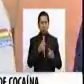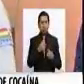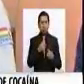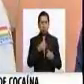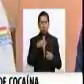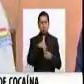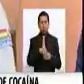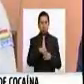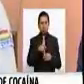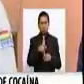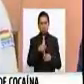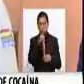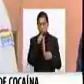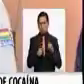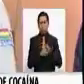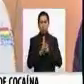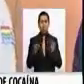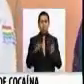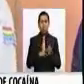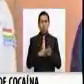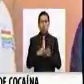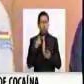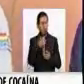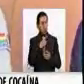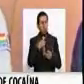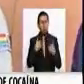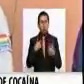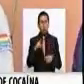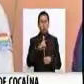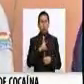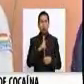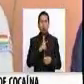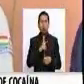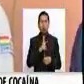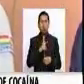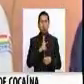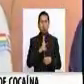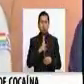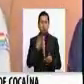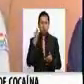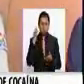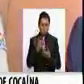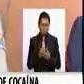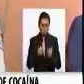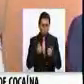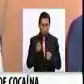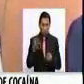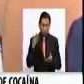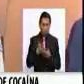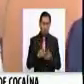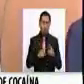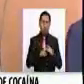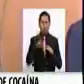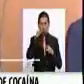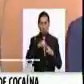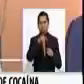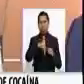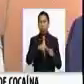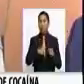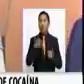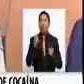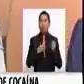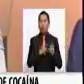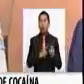sin ningún camuflaje entonces él vio dio la presencia policial frenó y se dio a la fuga